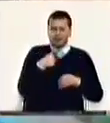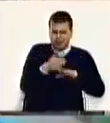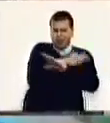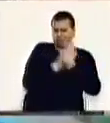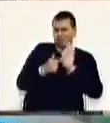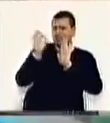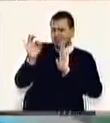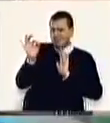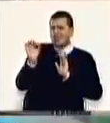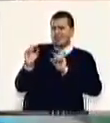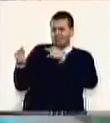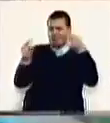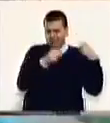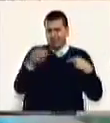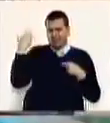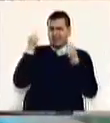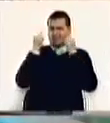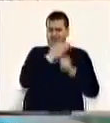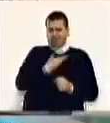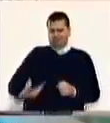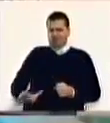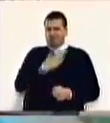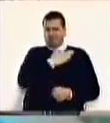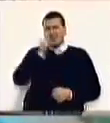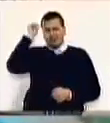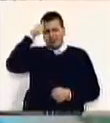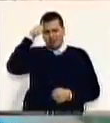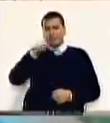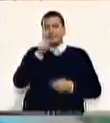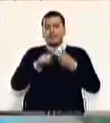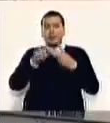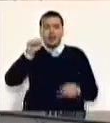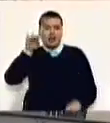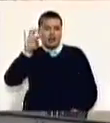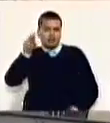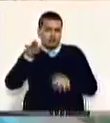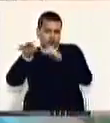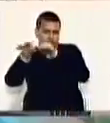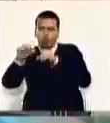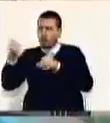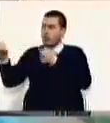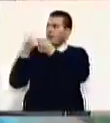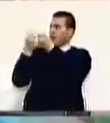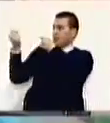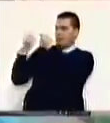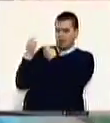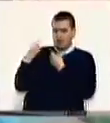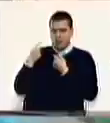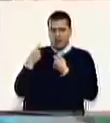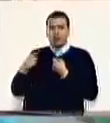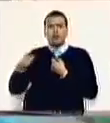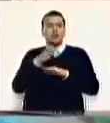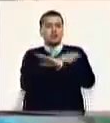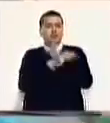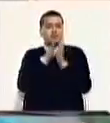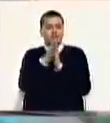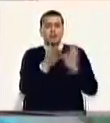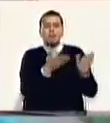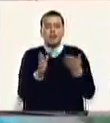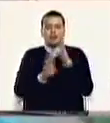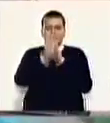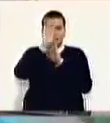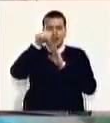segundo lugar, también de nuevo al doctor Aston y a quien lo han preguntado, explicarles que precisamente por lo que dice el plan de